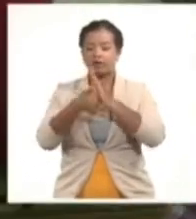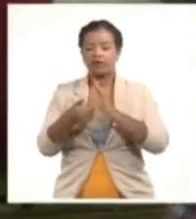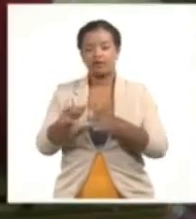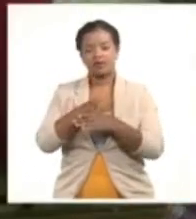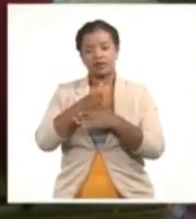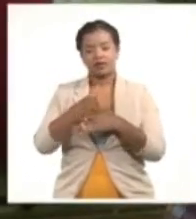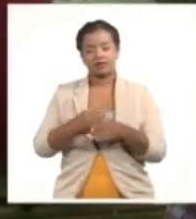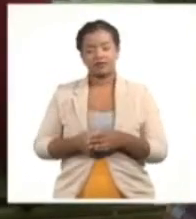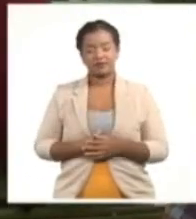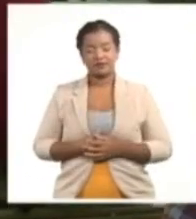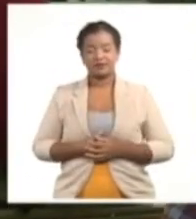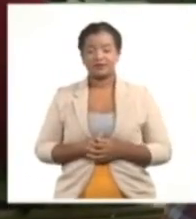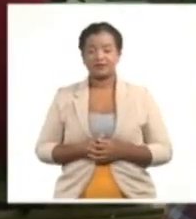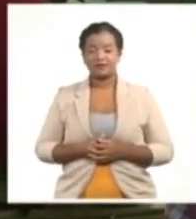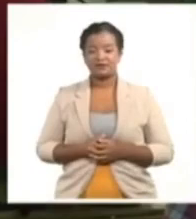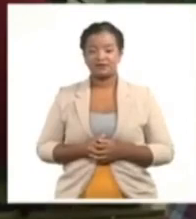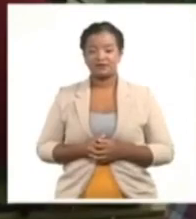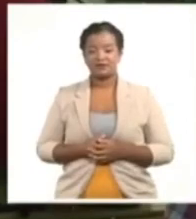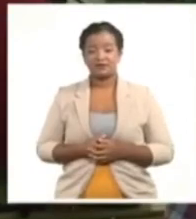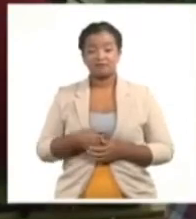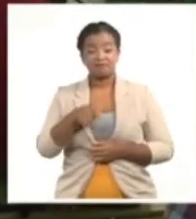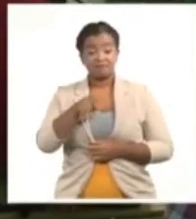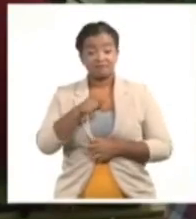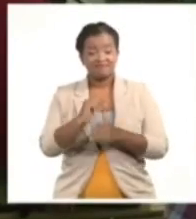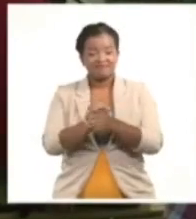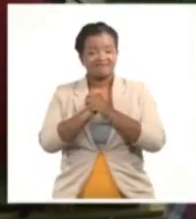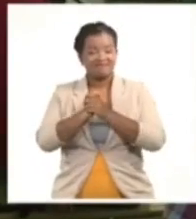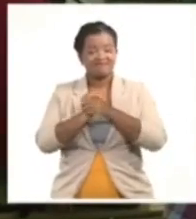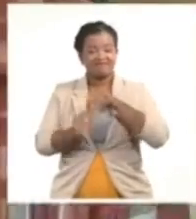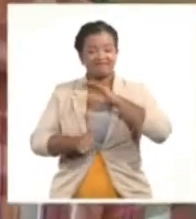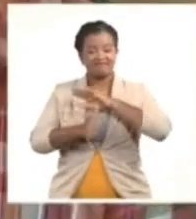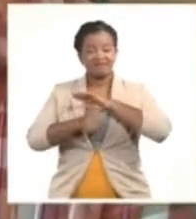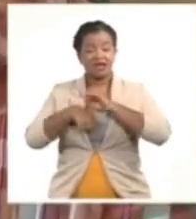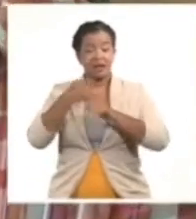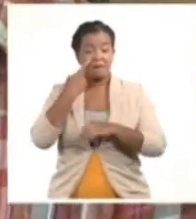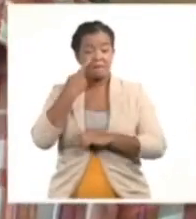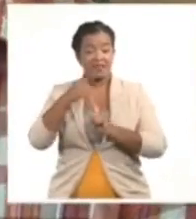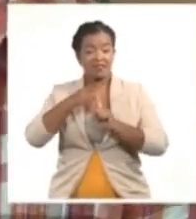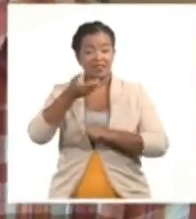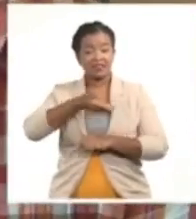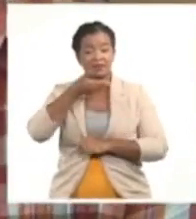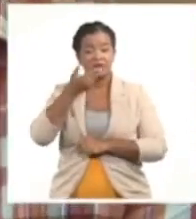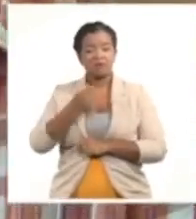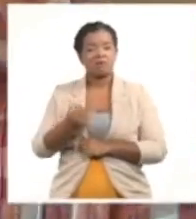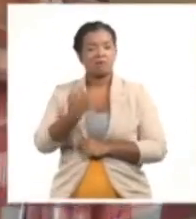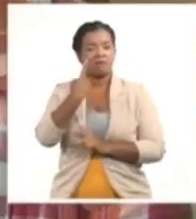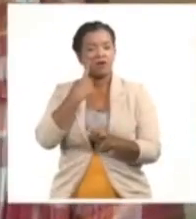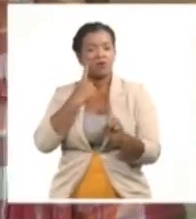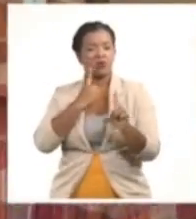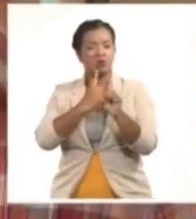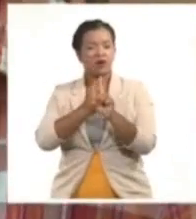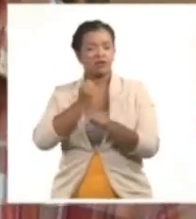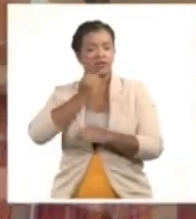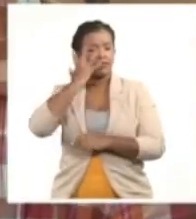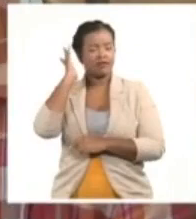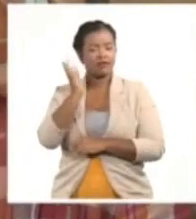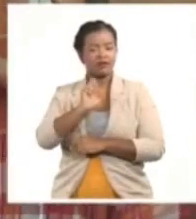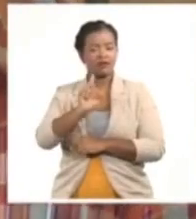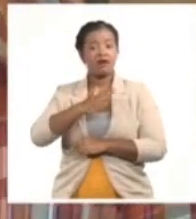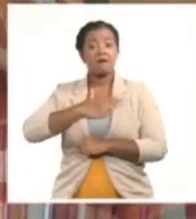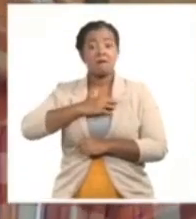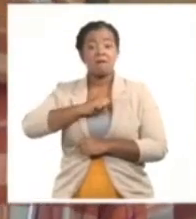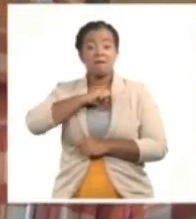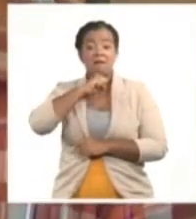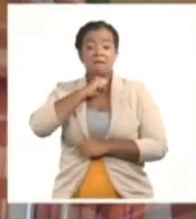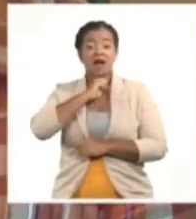jóvenes es esa cercanía la que determina testimonios como este la primera vez que lo veo mi mamá incluso ya comparte la foto